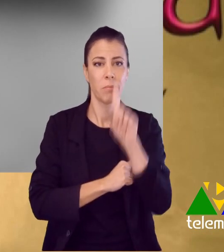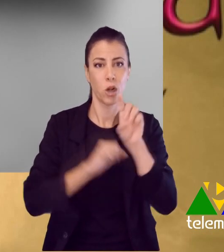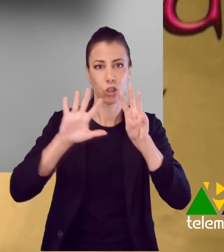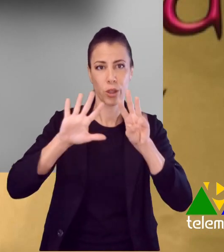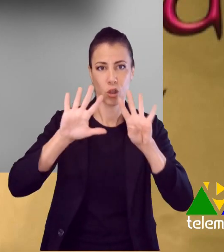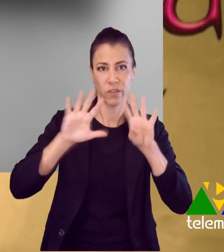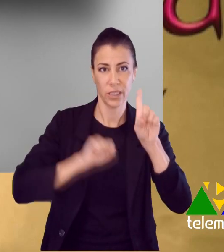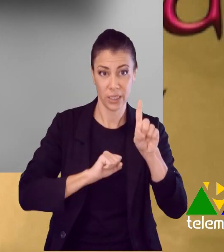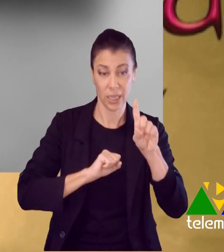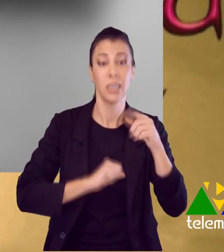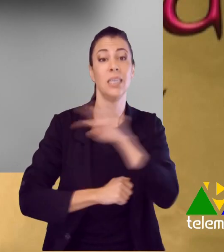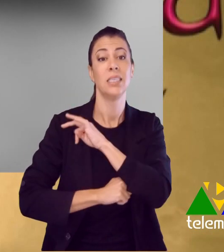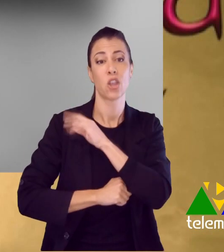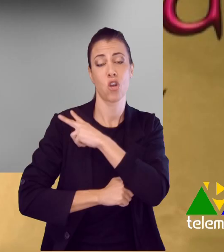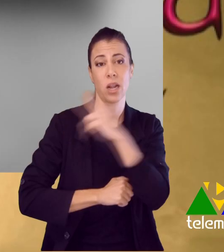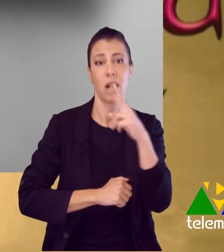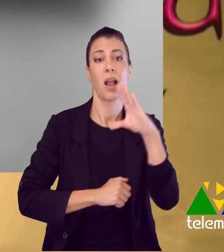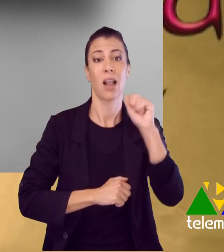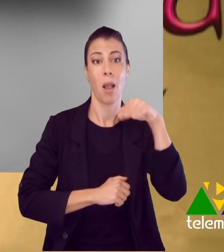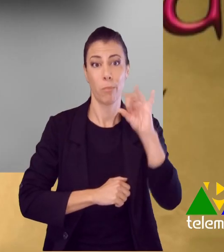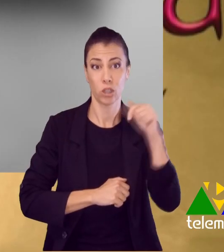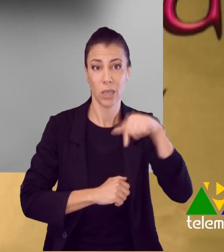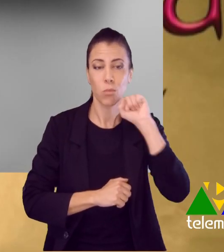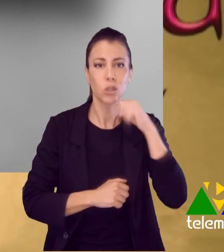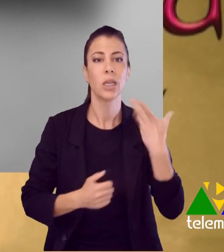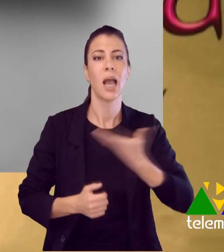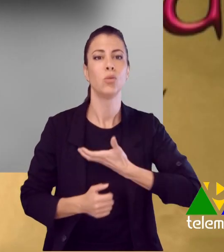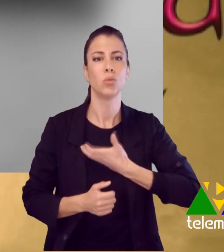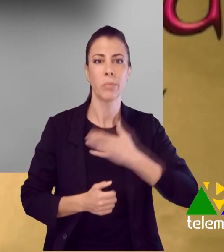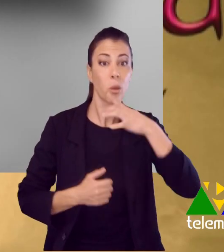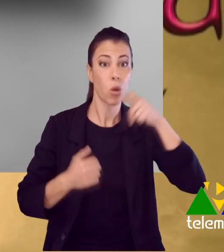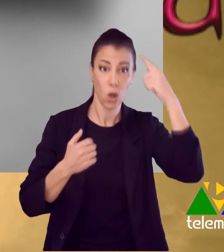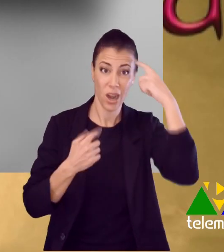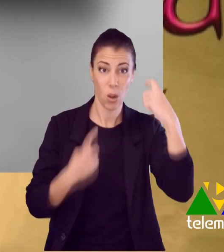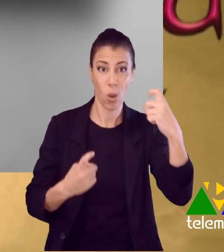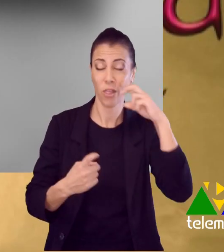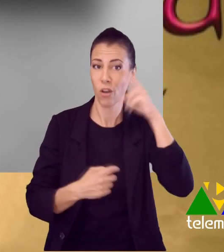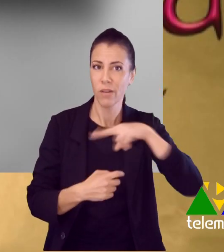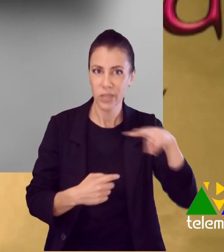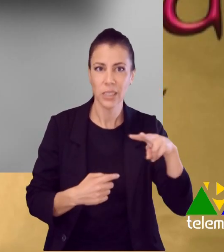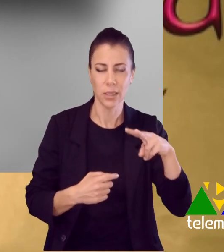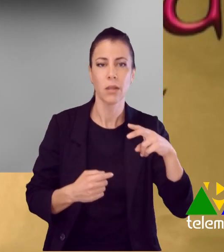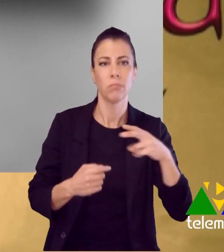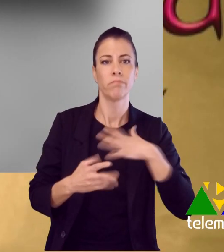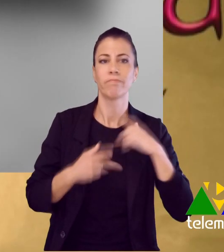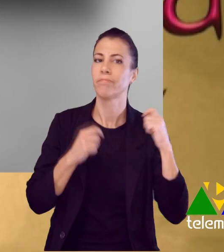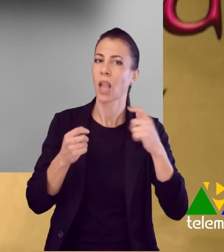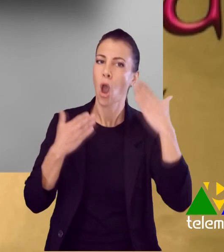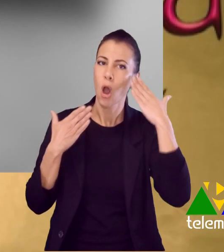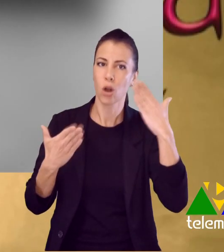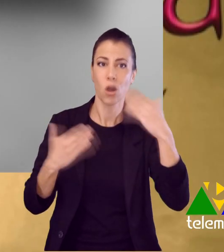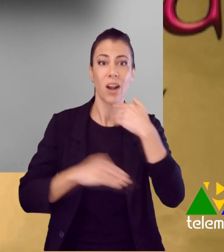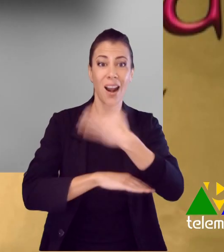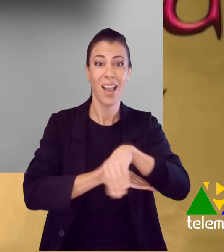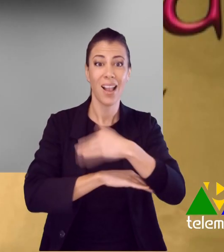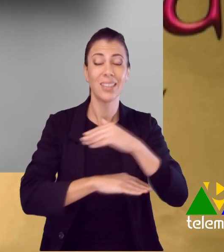1896 el general Martínez Campos a Motril, el ayuntamiento, en recuerdo de esa visita, dedica la calle